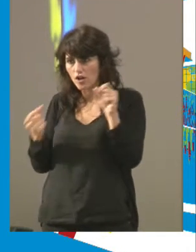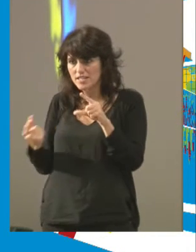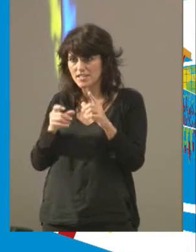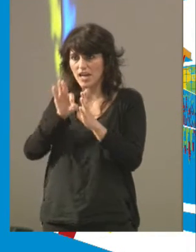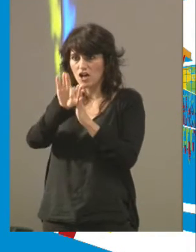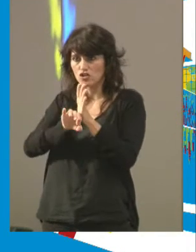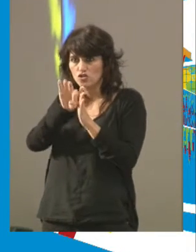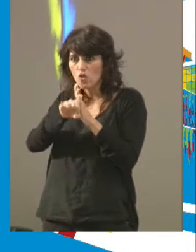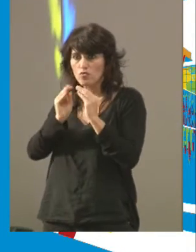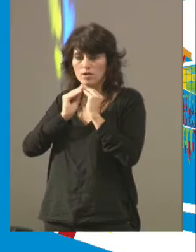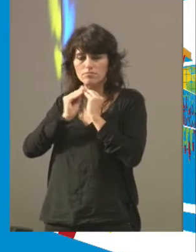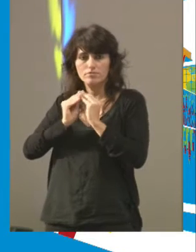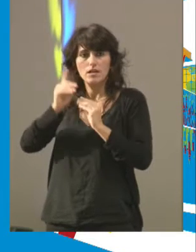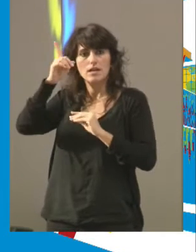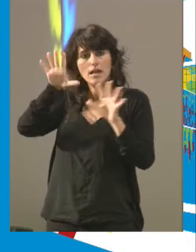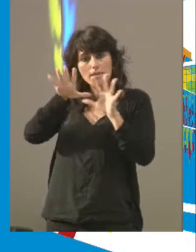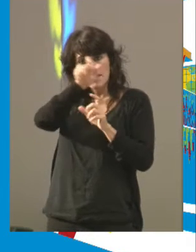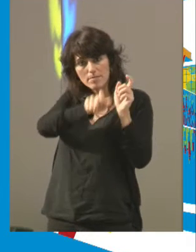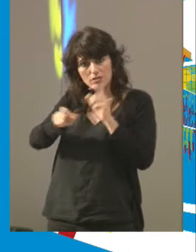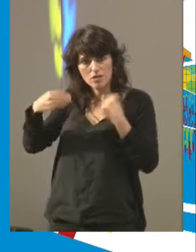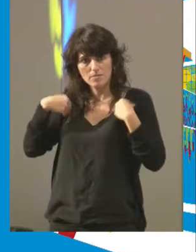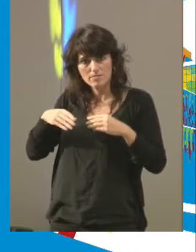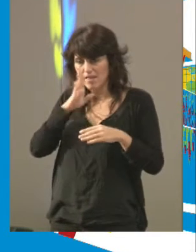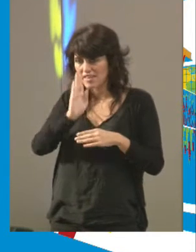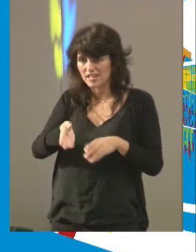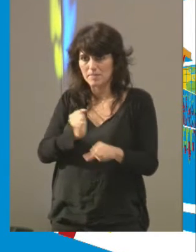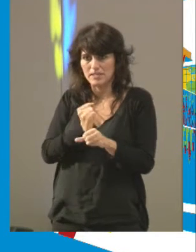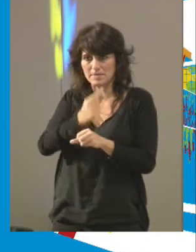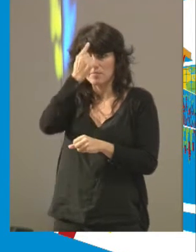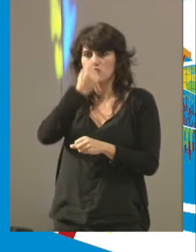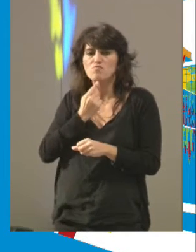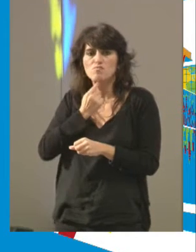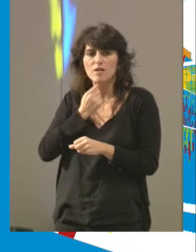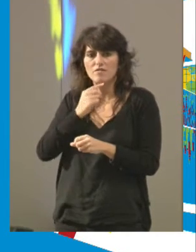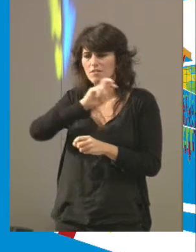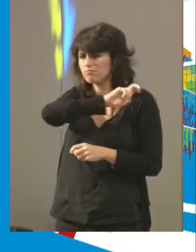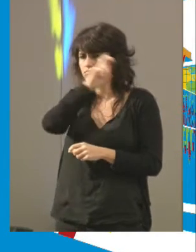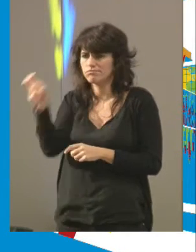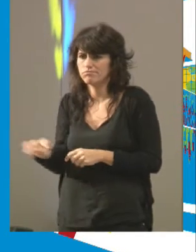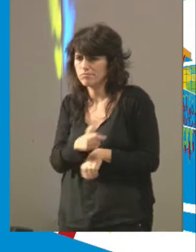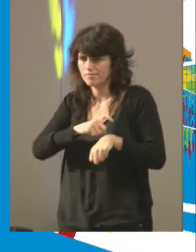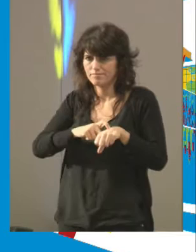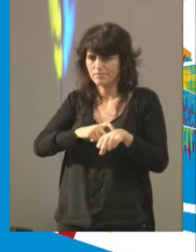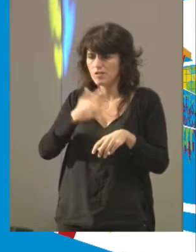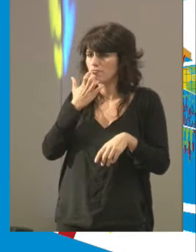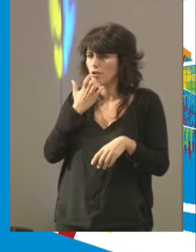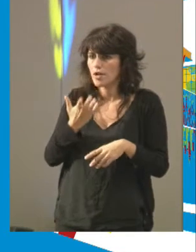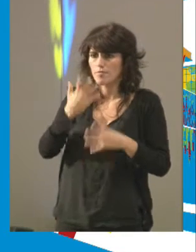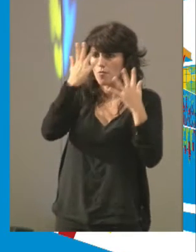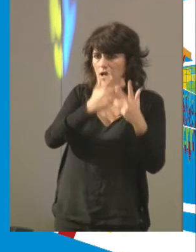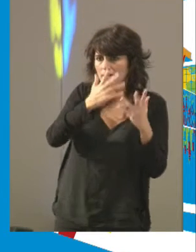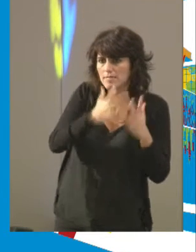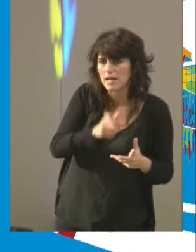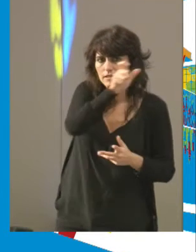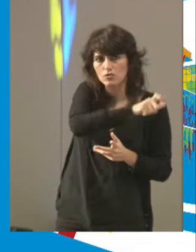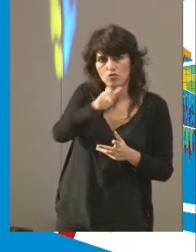software. Pero estas 10 personas estamos trabajando directamente. Si tenemos un perfil muy heterogéneo, es decir, tenemos desde